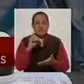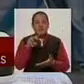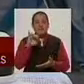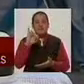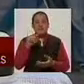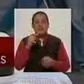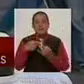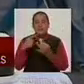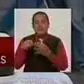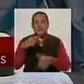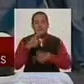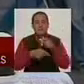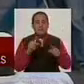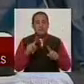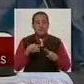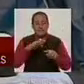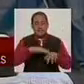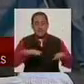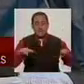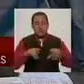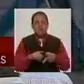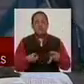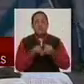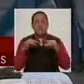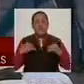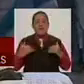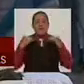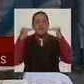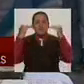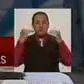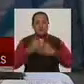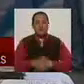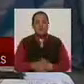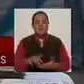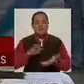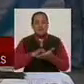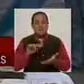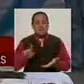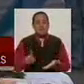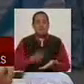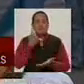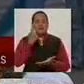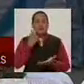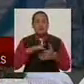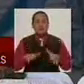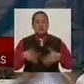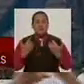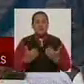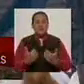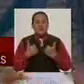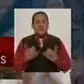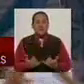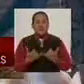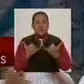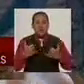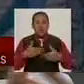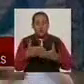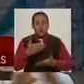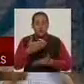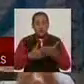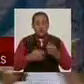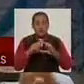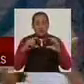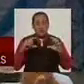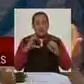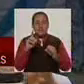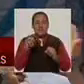personas, no solo a menores de edad, sino también a personas adultas, que por primera vez podrán contar con el documento nacional